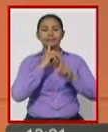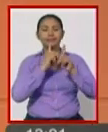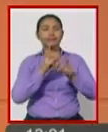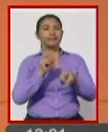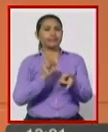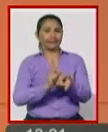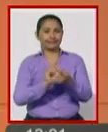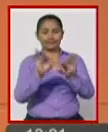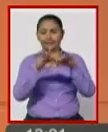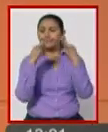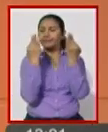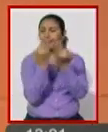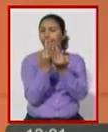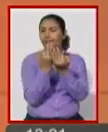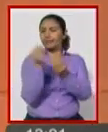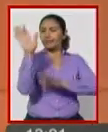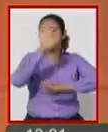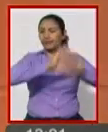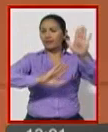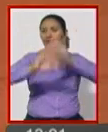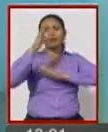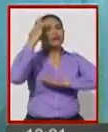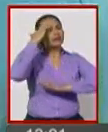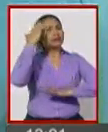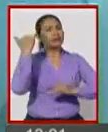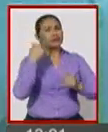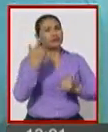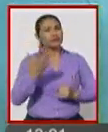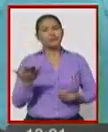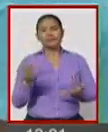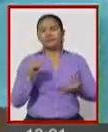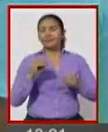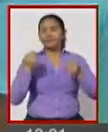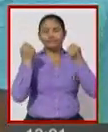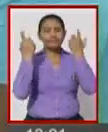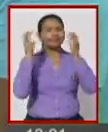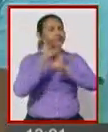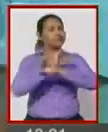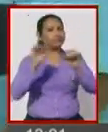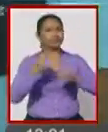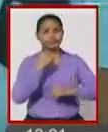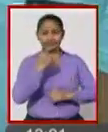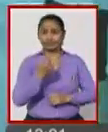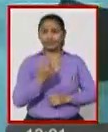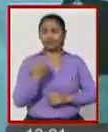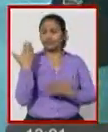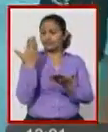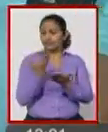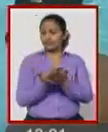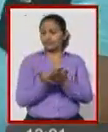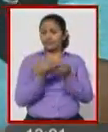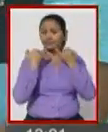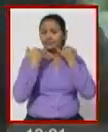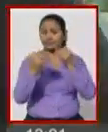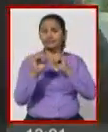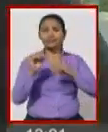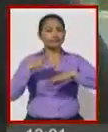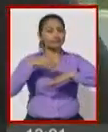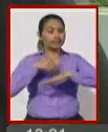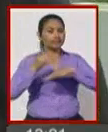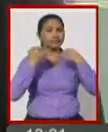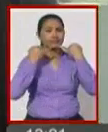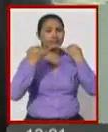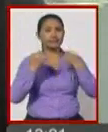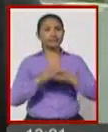médica. Los familiares se encuentran preocupados ya que hasta el momento no reacciona. Aquí dicen que ha llegado sin informe, no han mandado